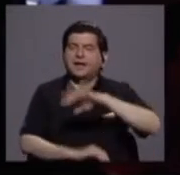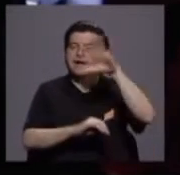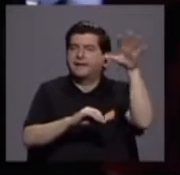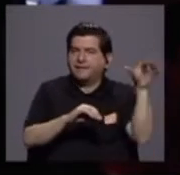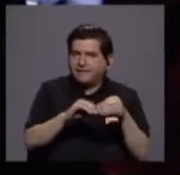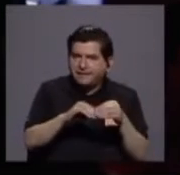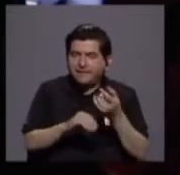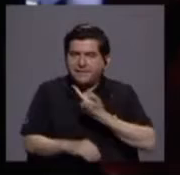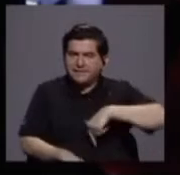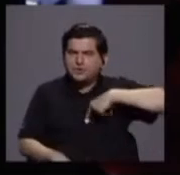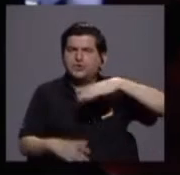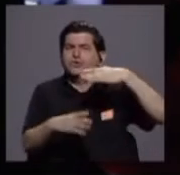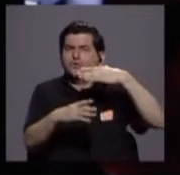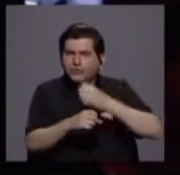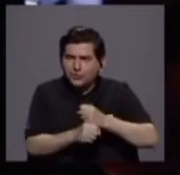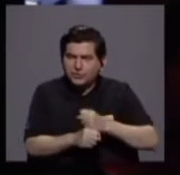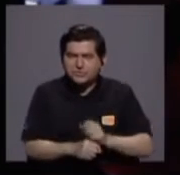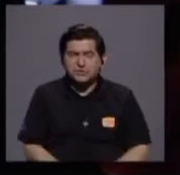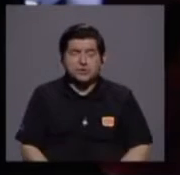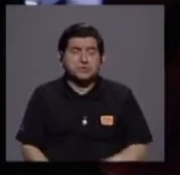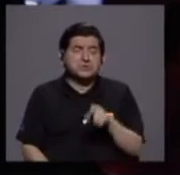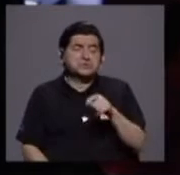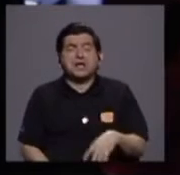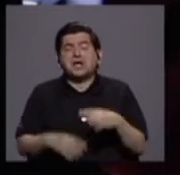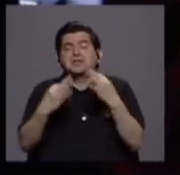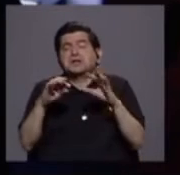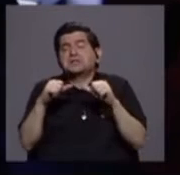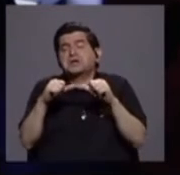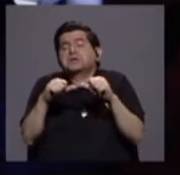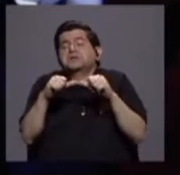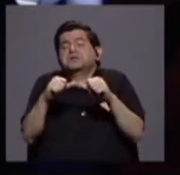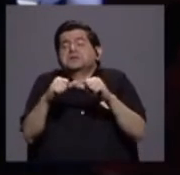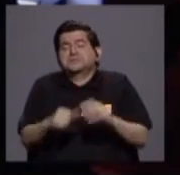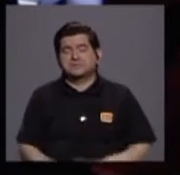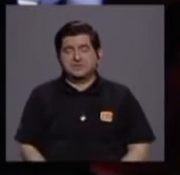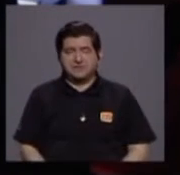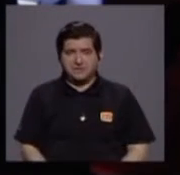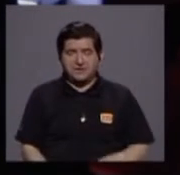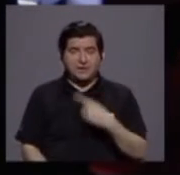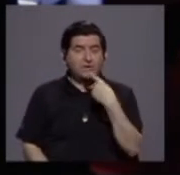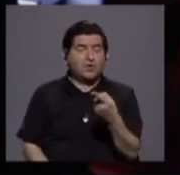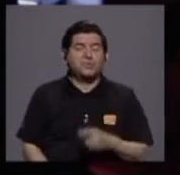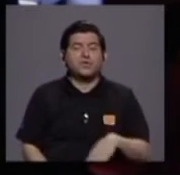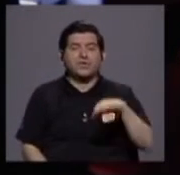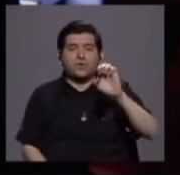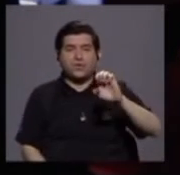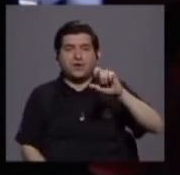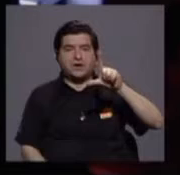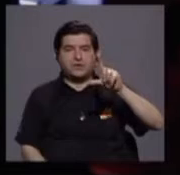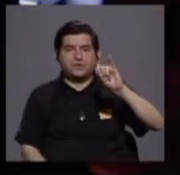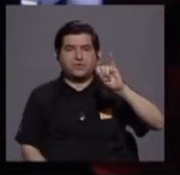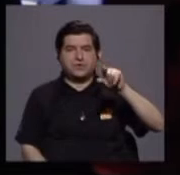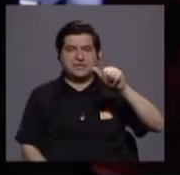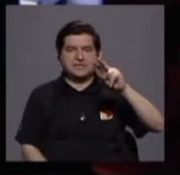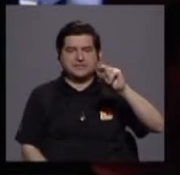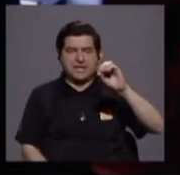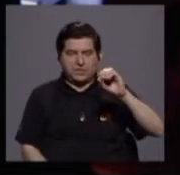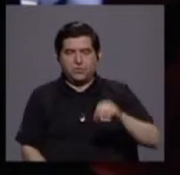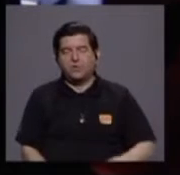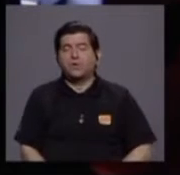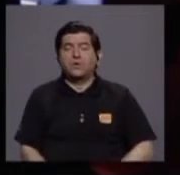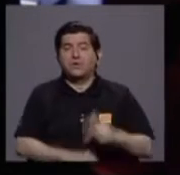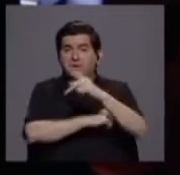Adicionalmente, si lo que hacemos es nadadito de perro para llegar a la otra orilla del río, como lo dice don Eduardo Lizano, lo que hacemos es que el país no